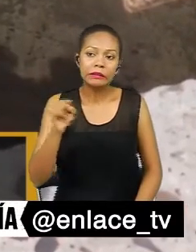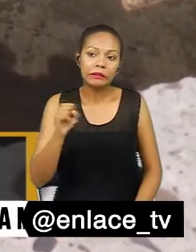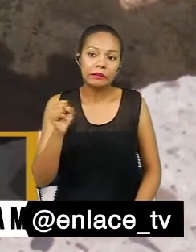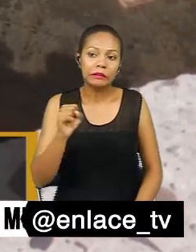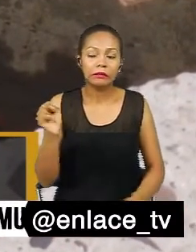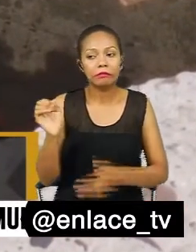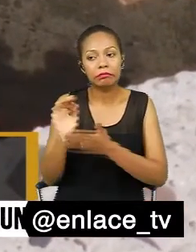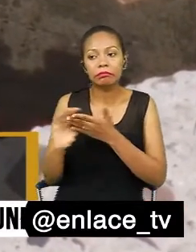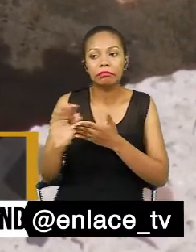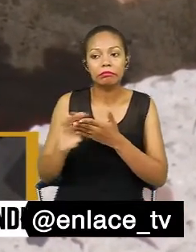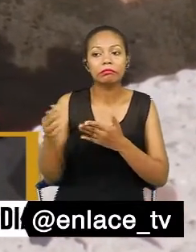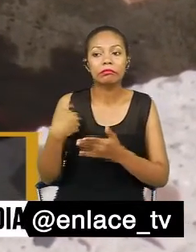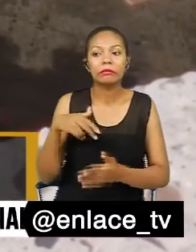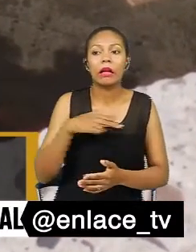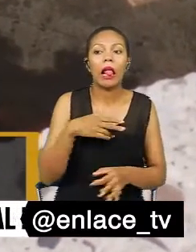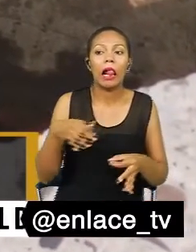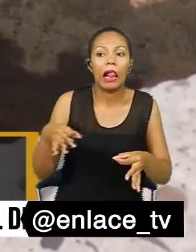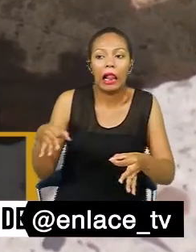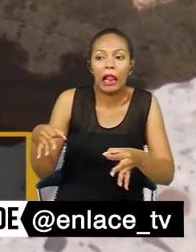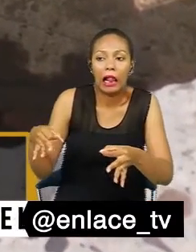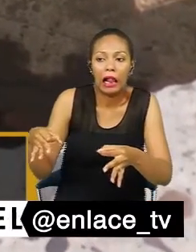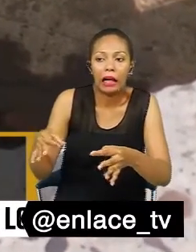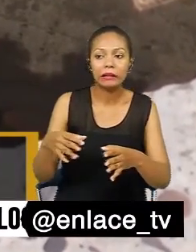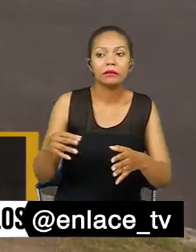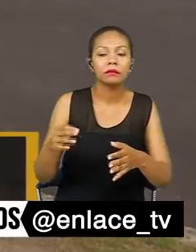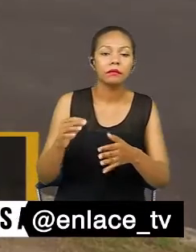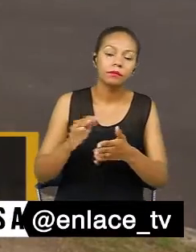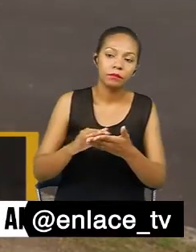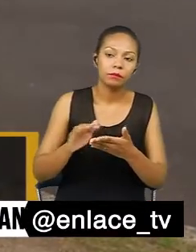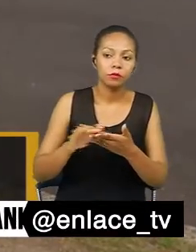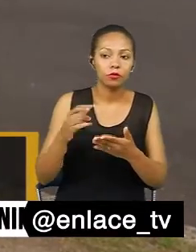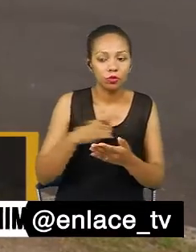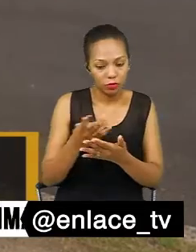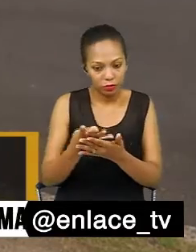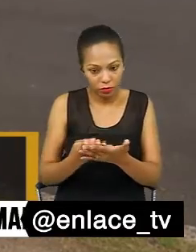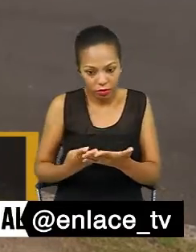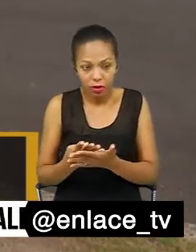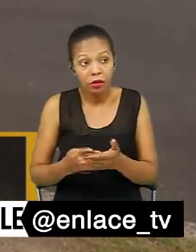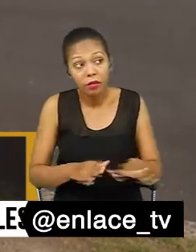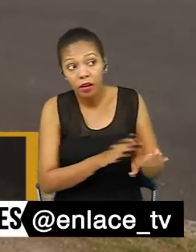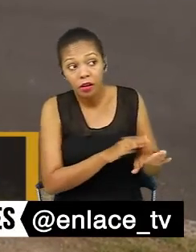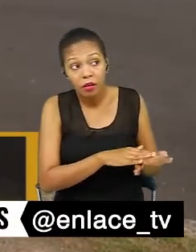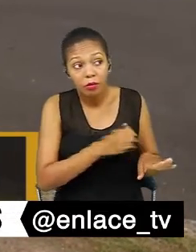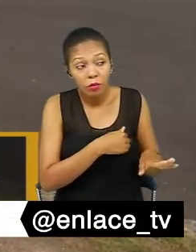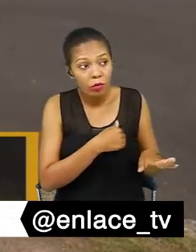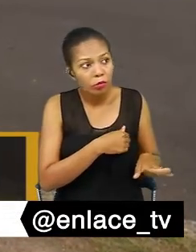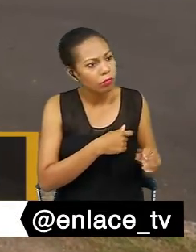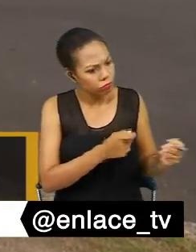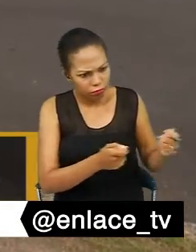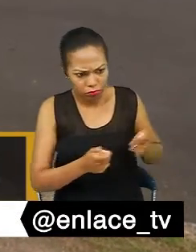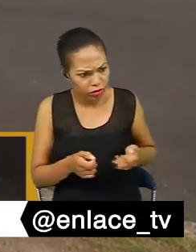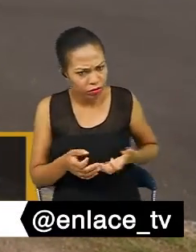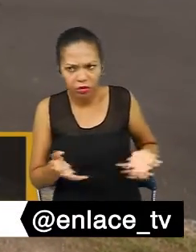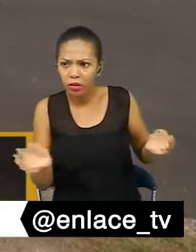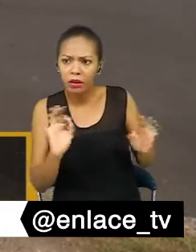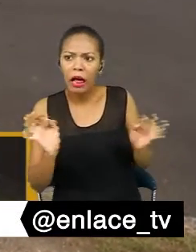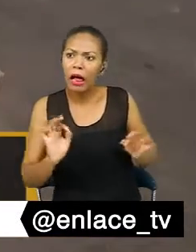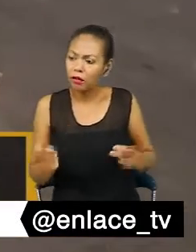nos hemos demorado en esa parte. Solicitamos unas rejillas metálicas, desafortunadamente no cumplieron